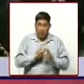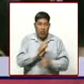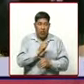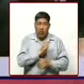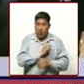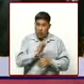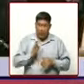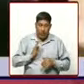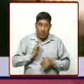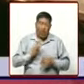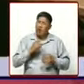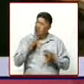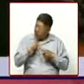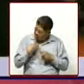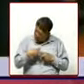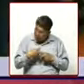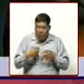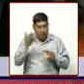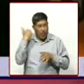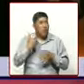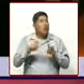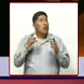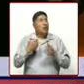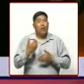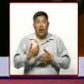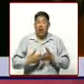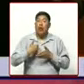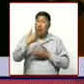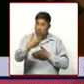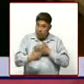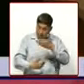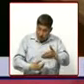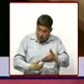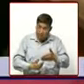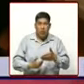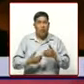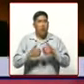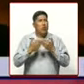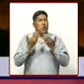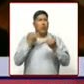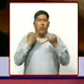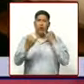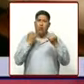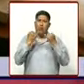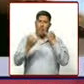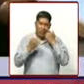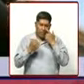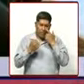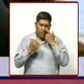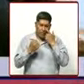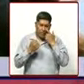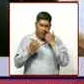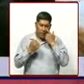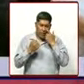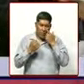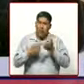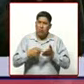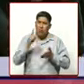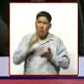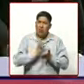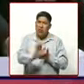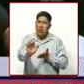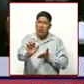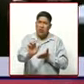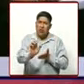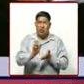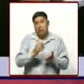importantes de este proceso. Ahora viene el debate a continuación relacionado con el informe que va a aprobar o